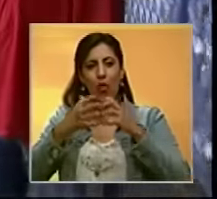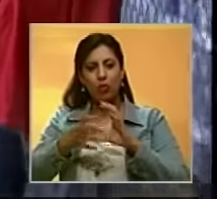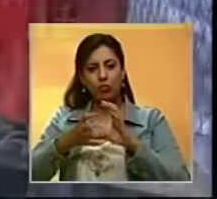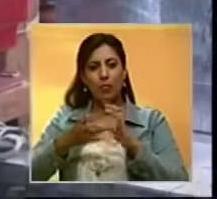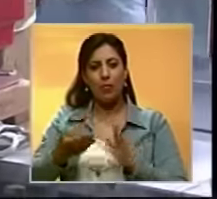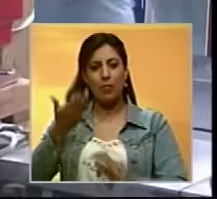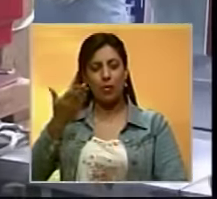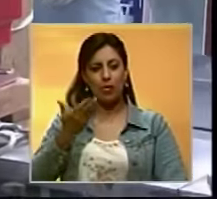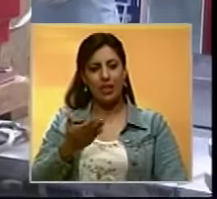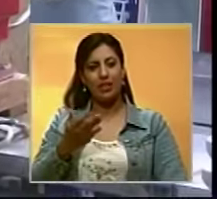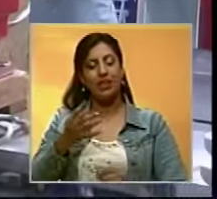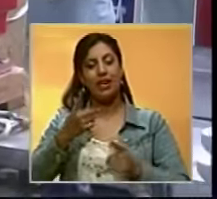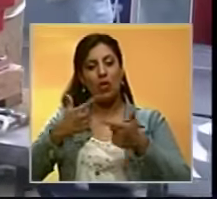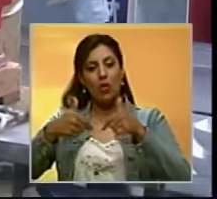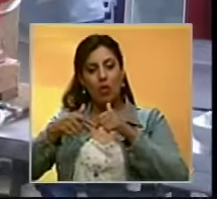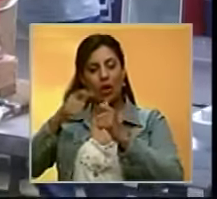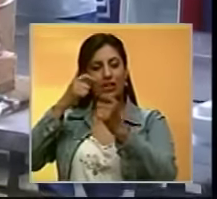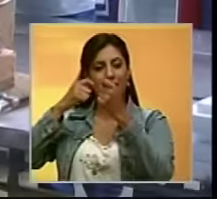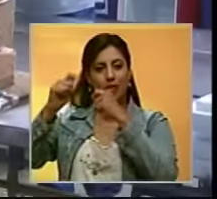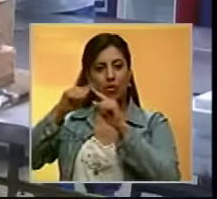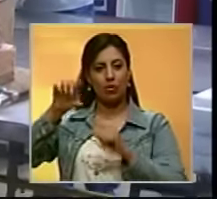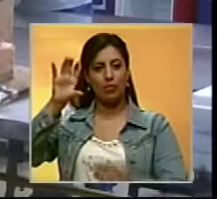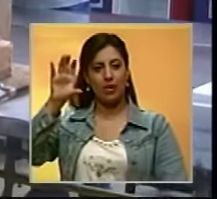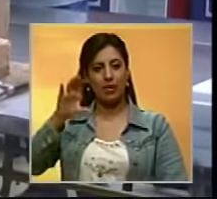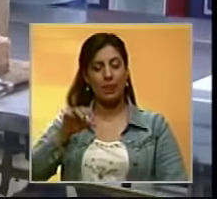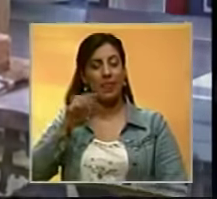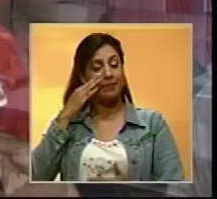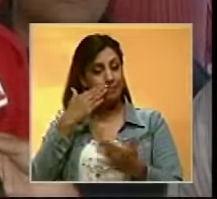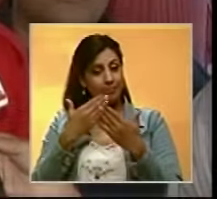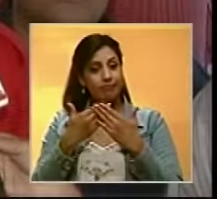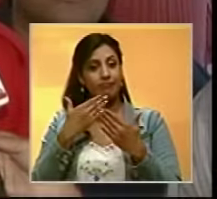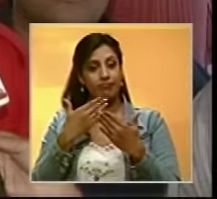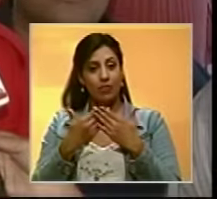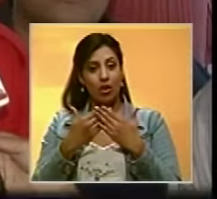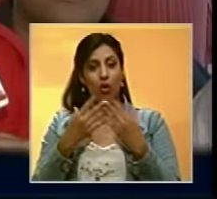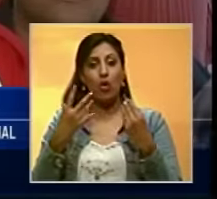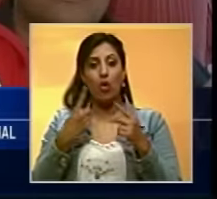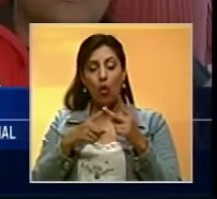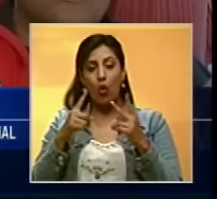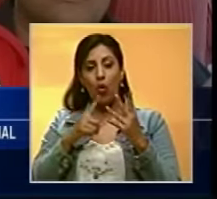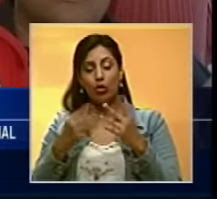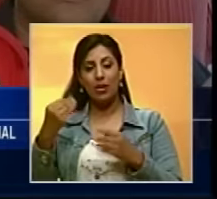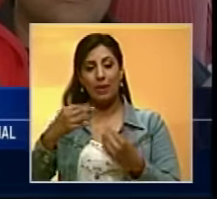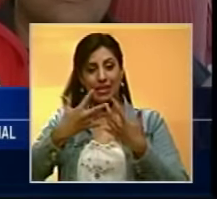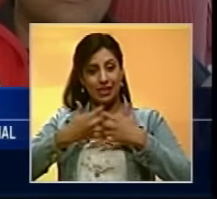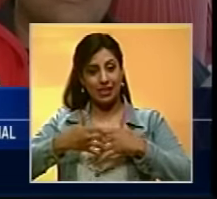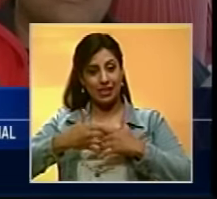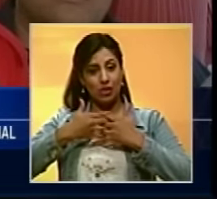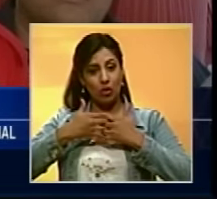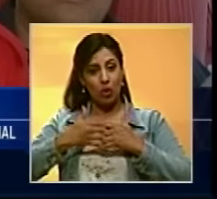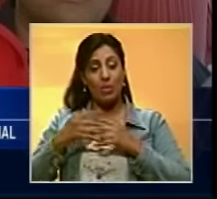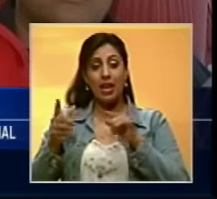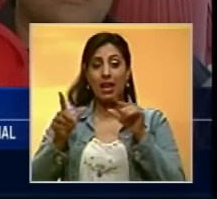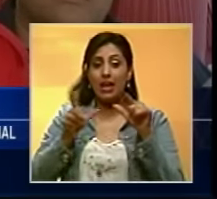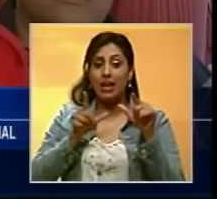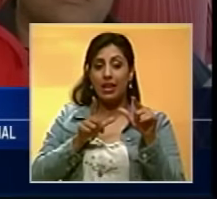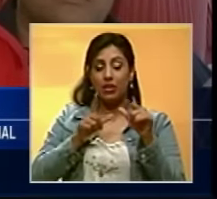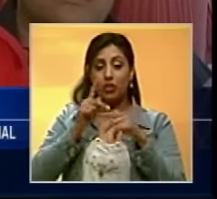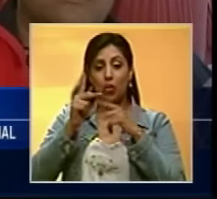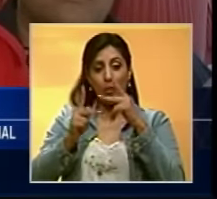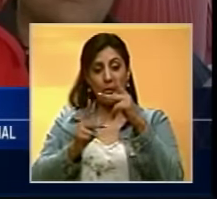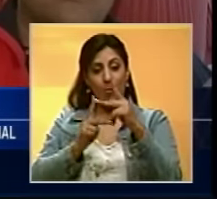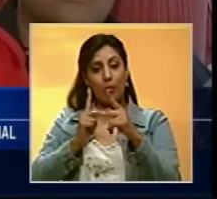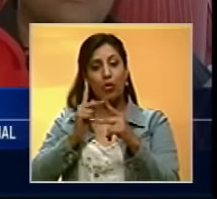fundamental del área exportadora es una evidencia como otras más de que la economía ya se encuentra en un